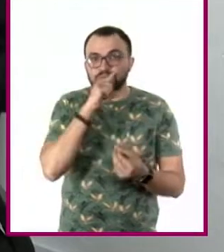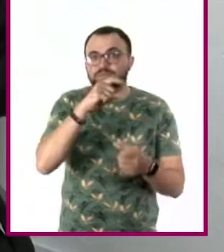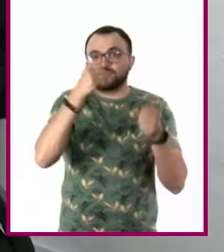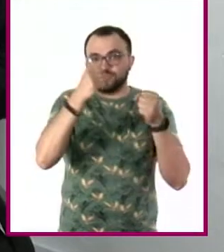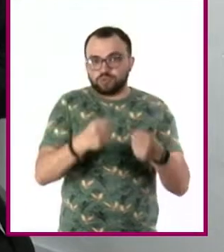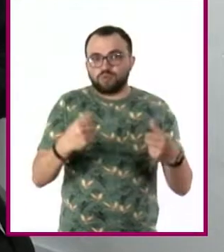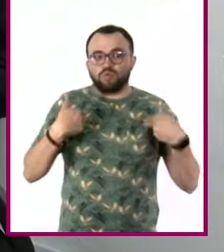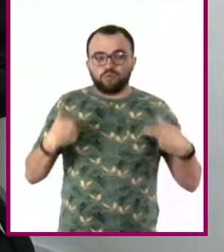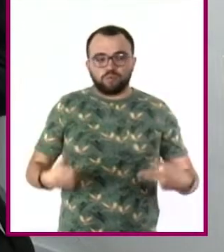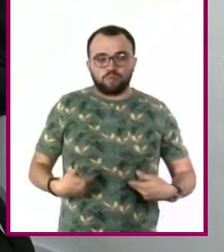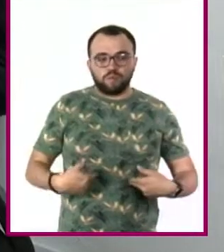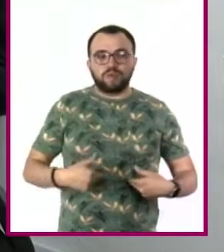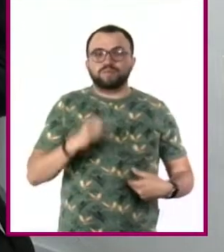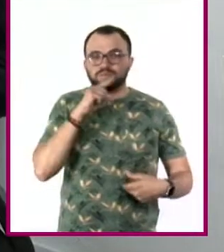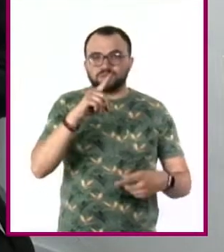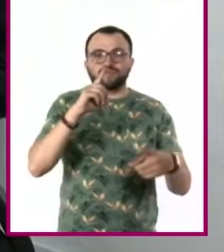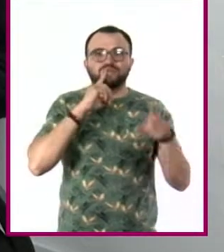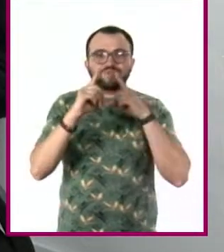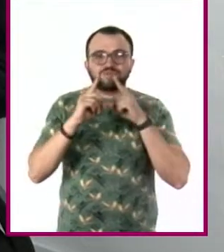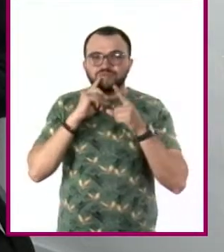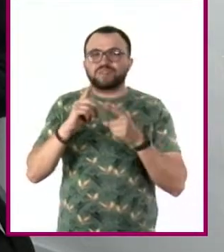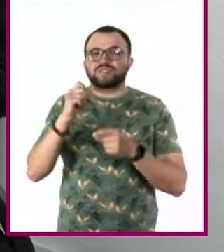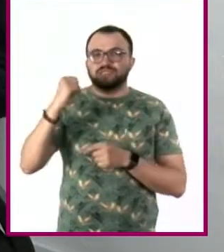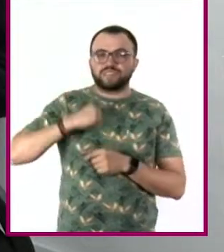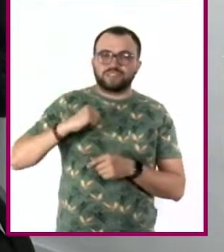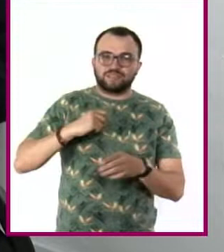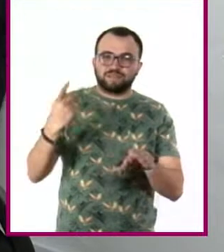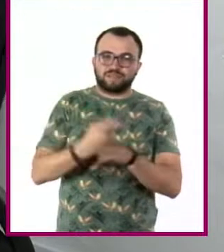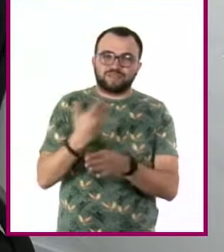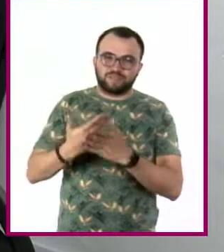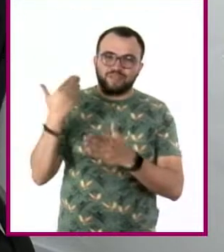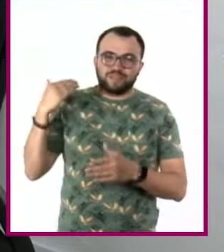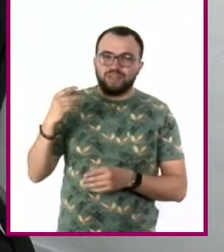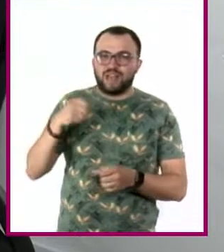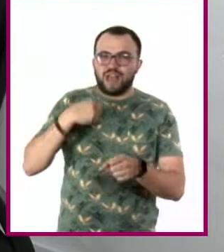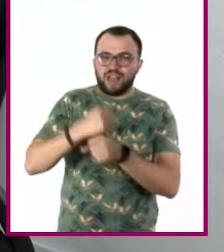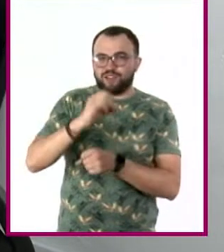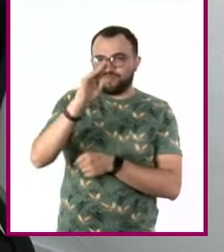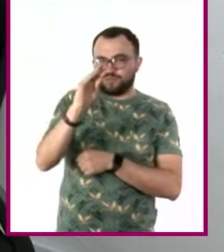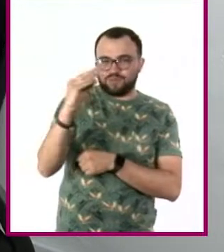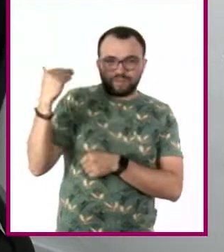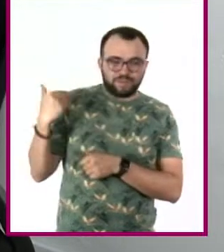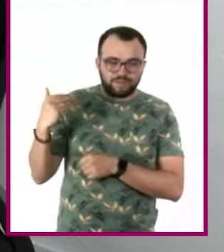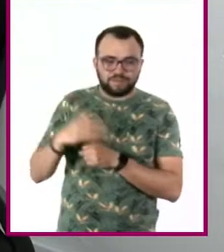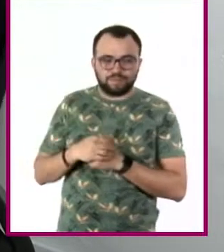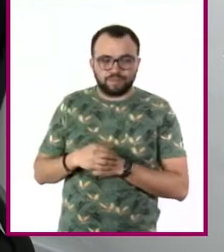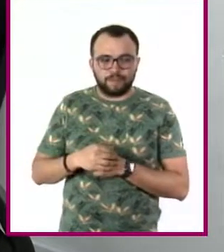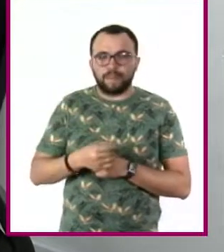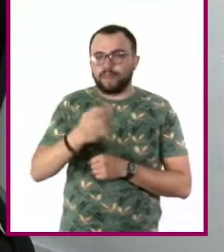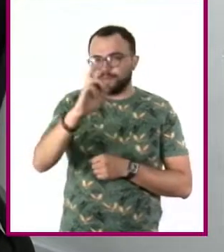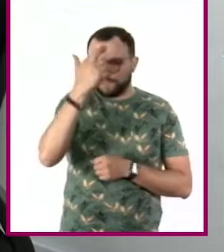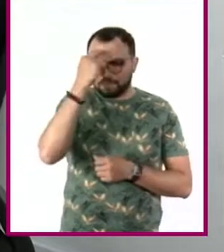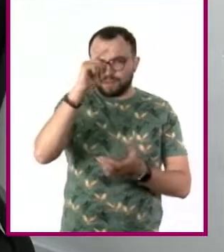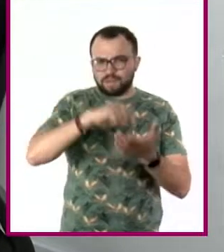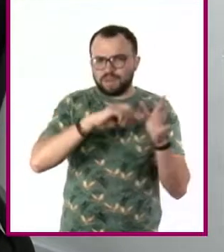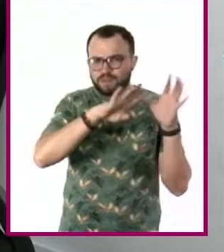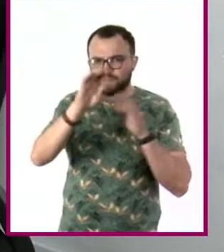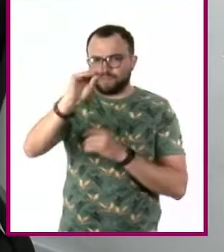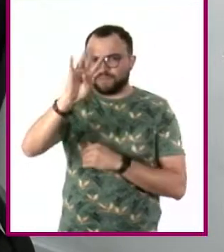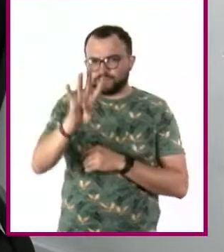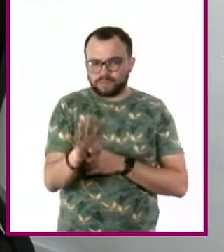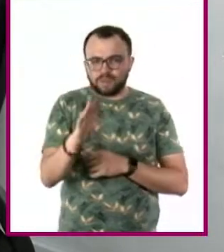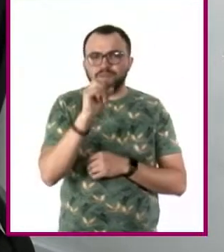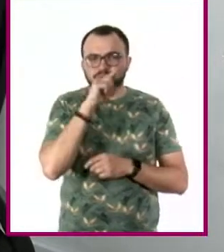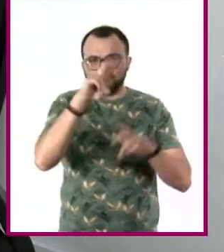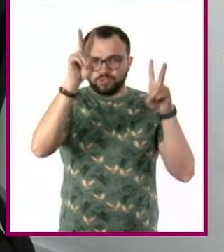se propició a partir de los 90 del siglo pasado y que sigue vigente. Recuerden que en 1994, en el